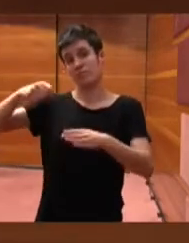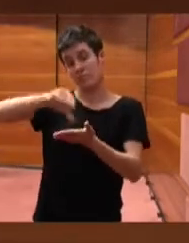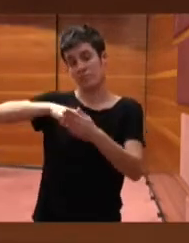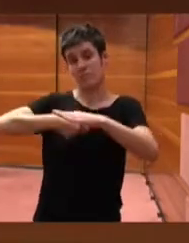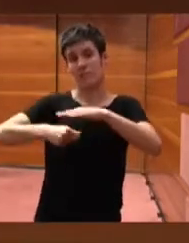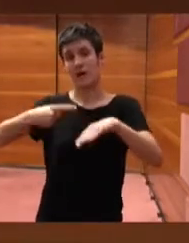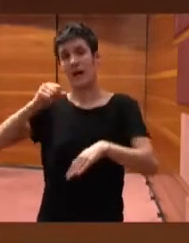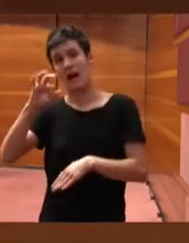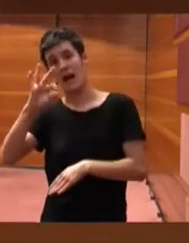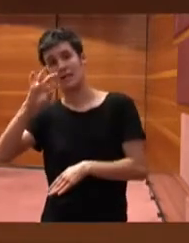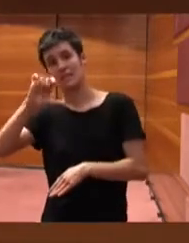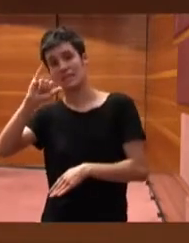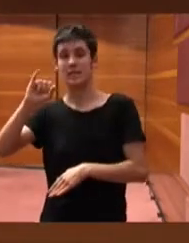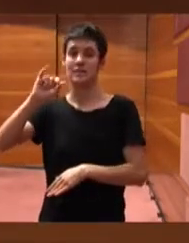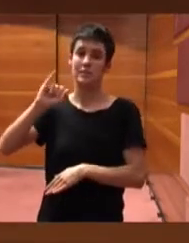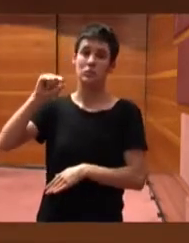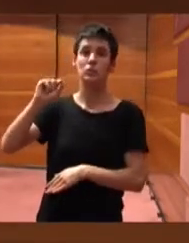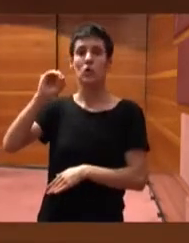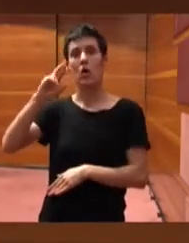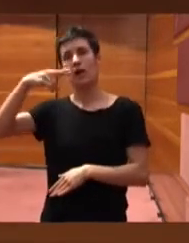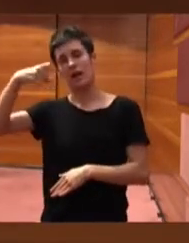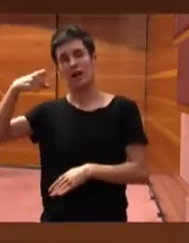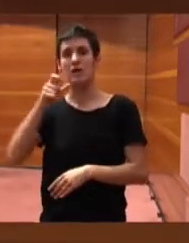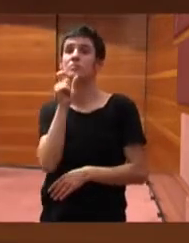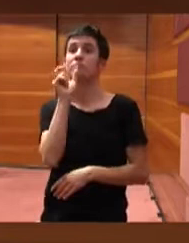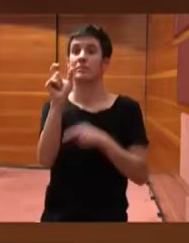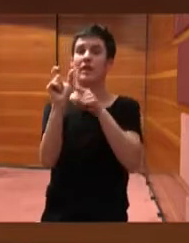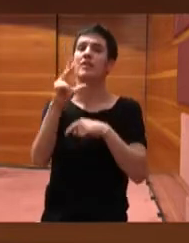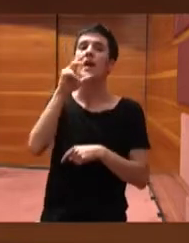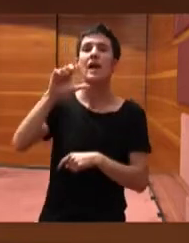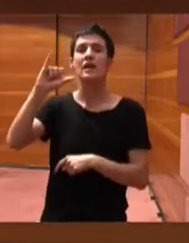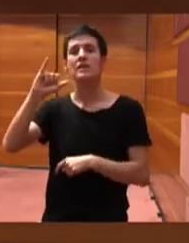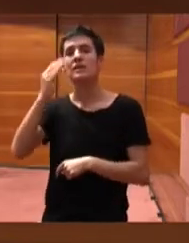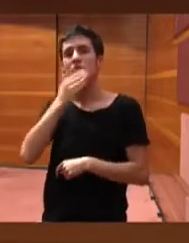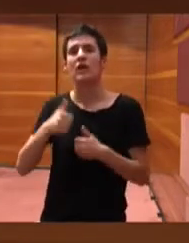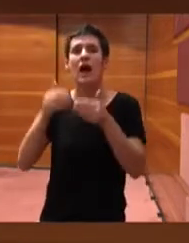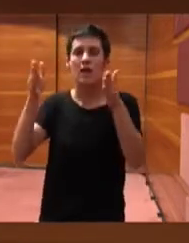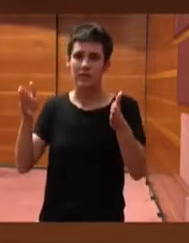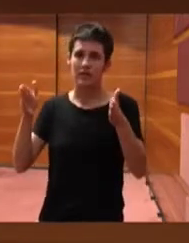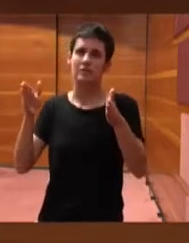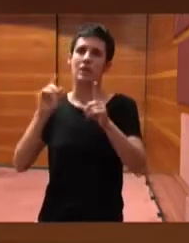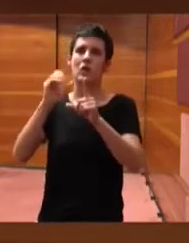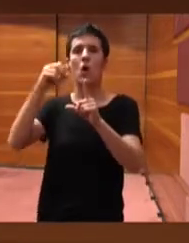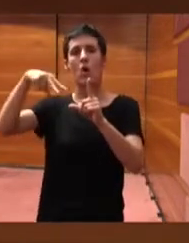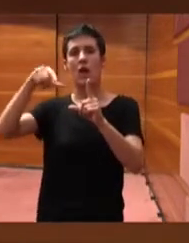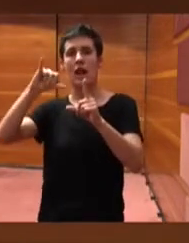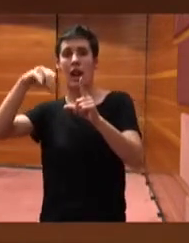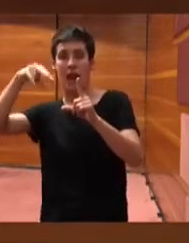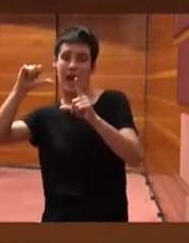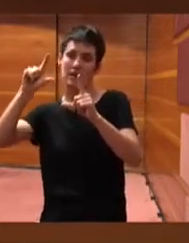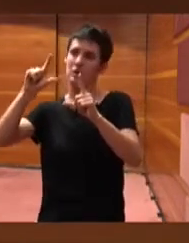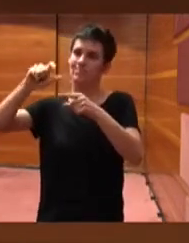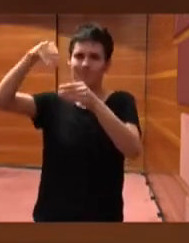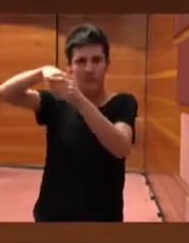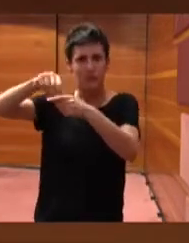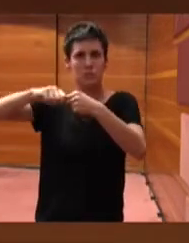www.vitoria-gasteiz.org. Existe en concreto un apartado, EI, Escuela Abierta de la Ciudadanía Online, con todos los materiales del